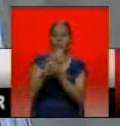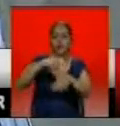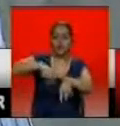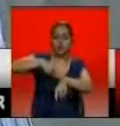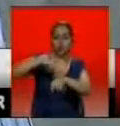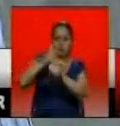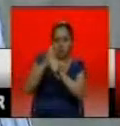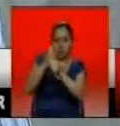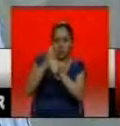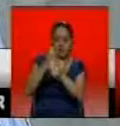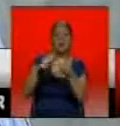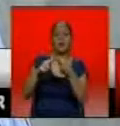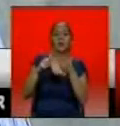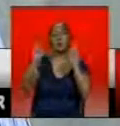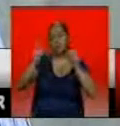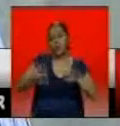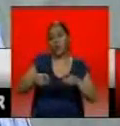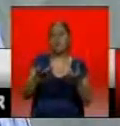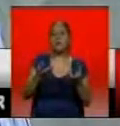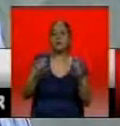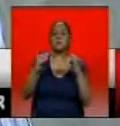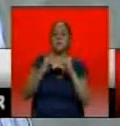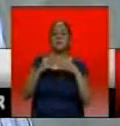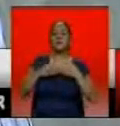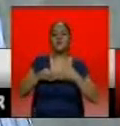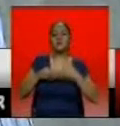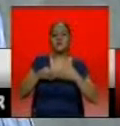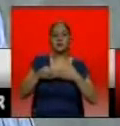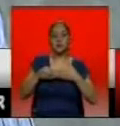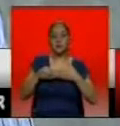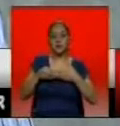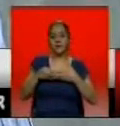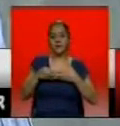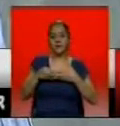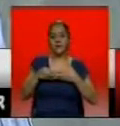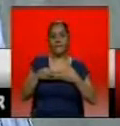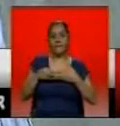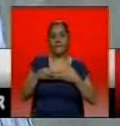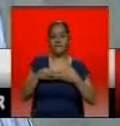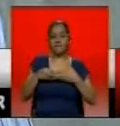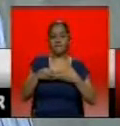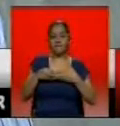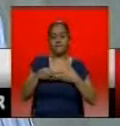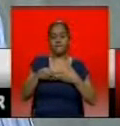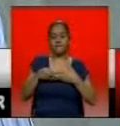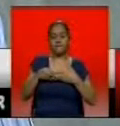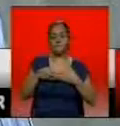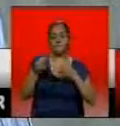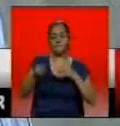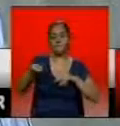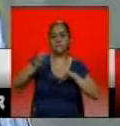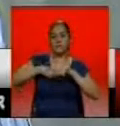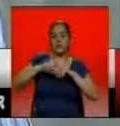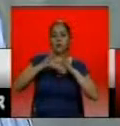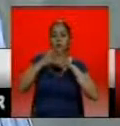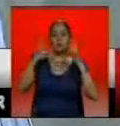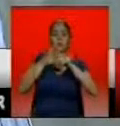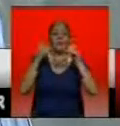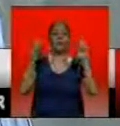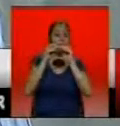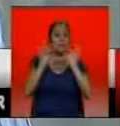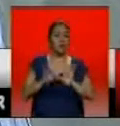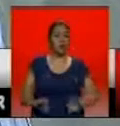podrían trabajar y cómo se podría de alguna manera evitar sobrecostos, pero sobre todo lo más importante